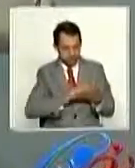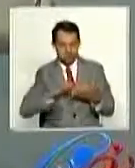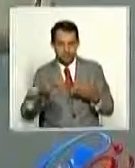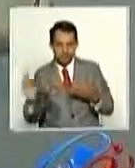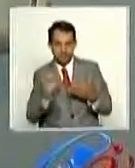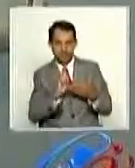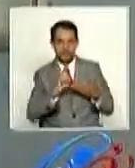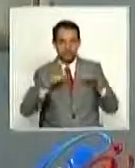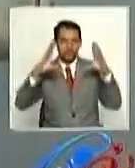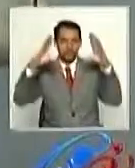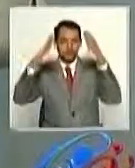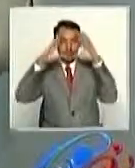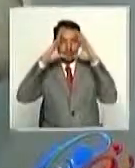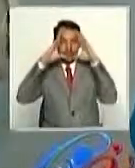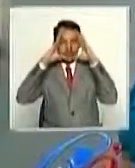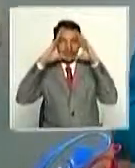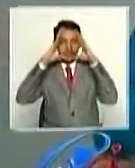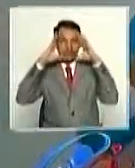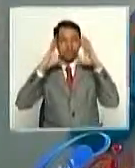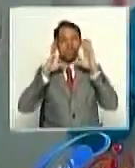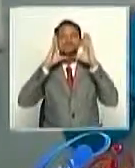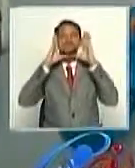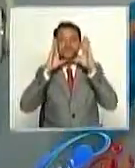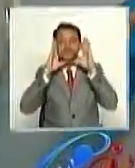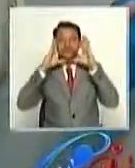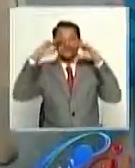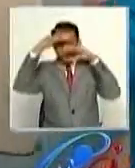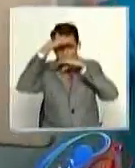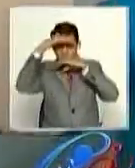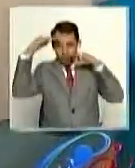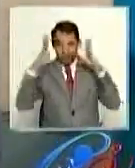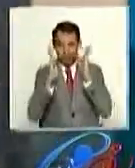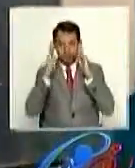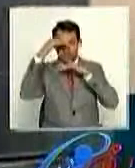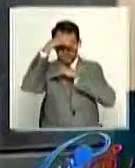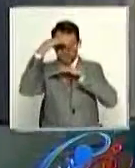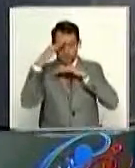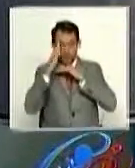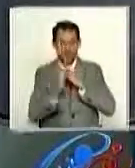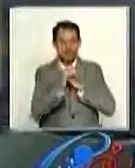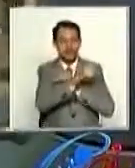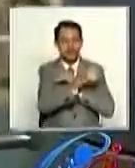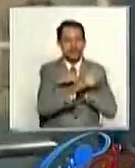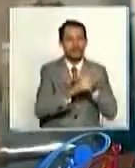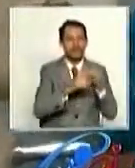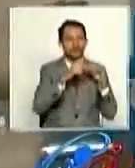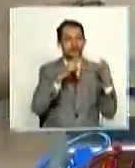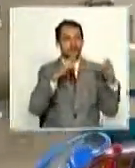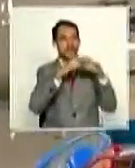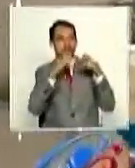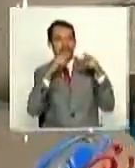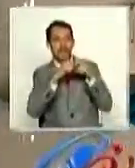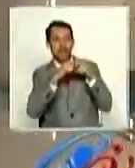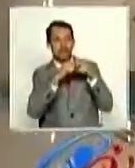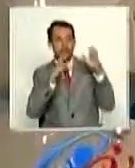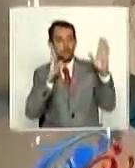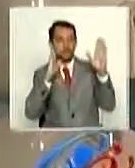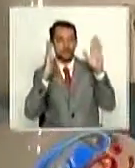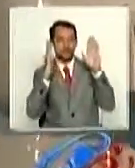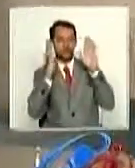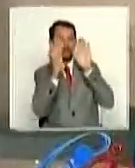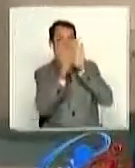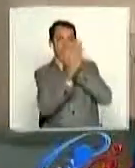el paciente, lo vamos a acomodar, vamos a colocar aquí sobre esta parte va un chasis que es donde va la radiografía y vamos a